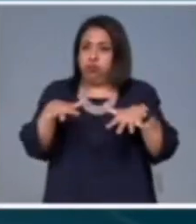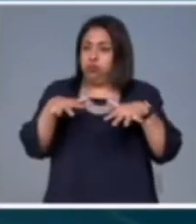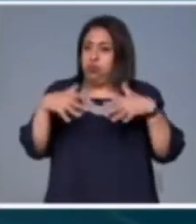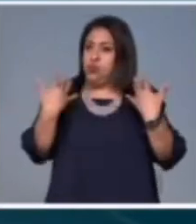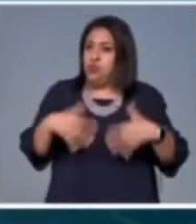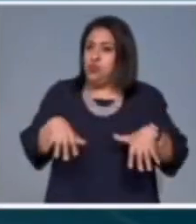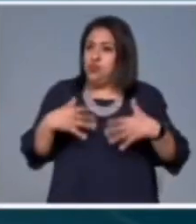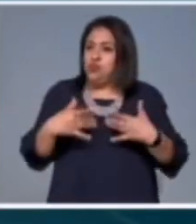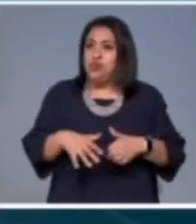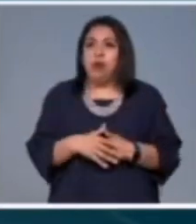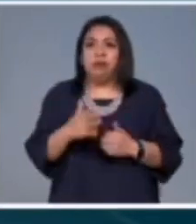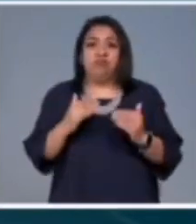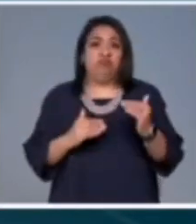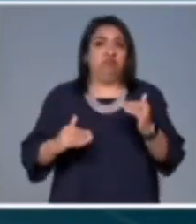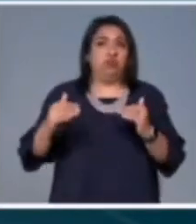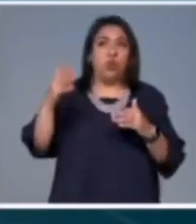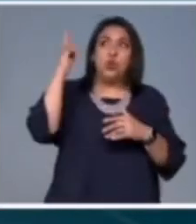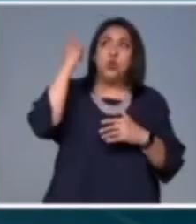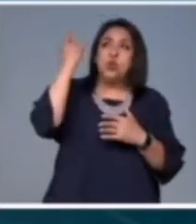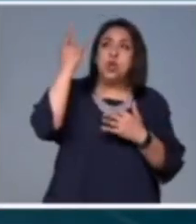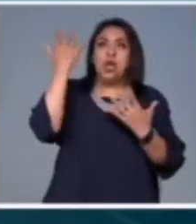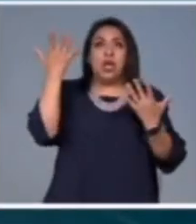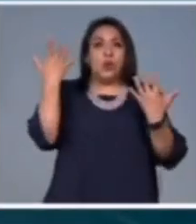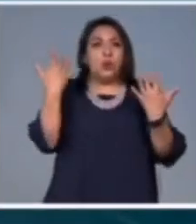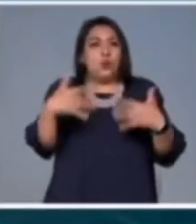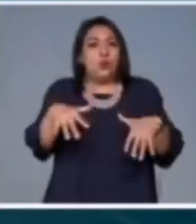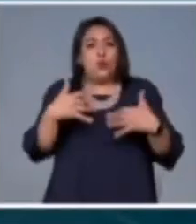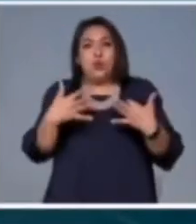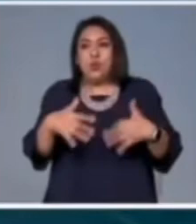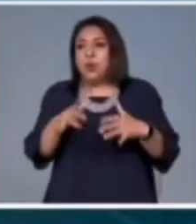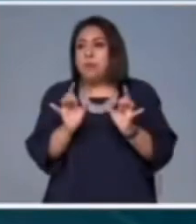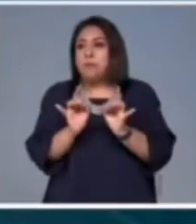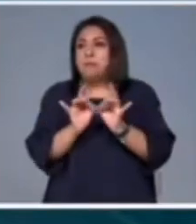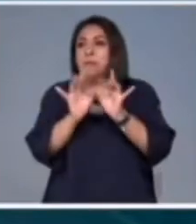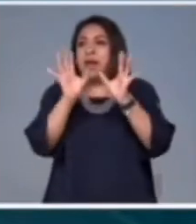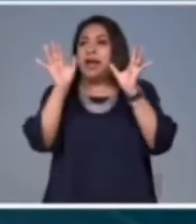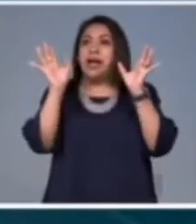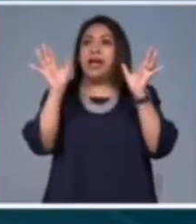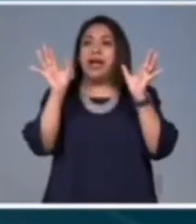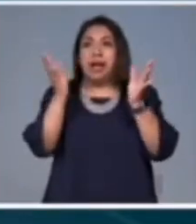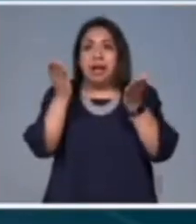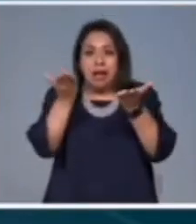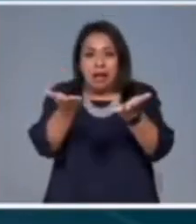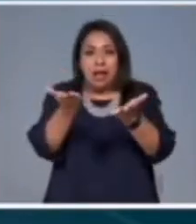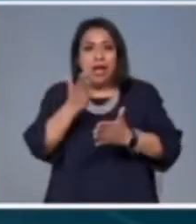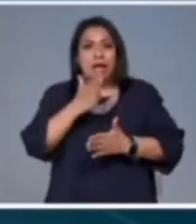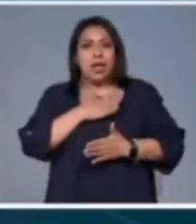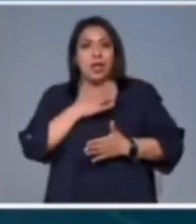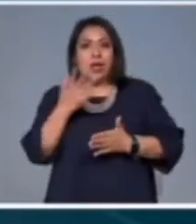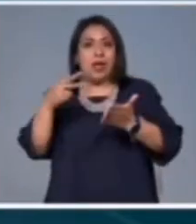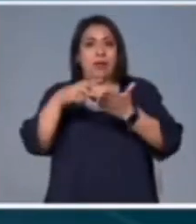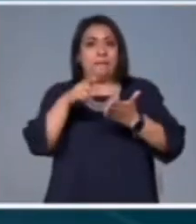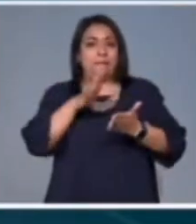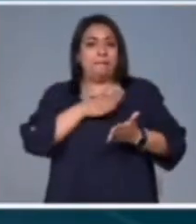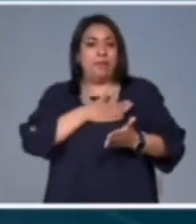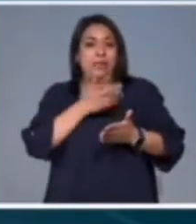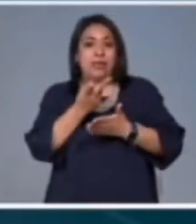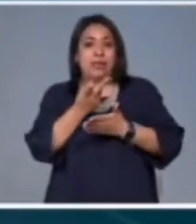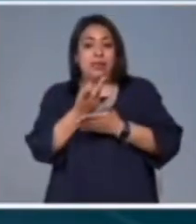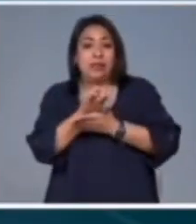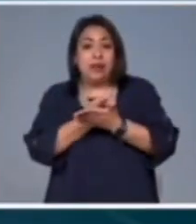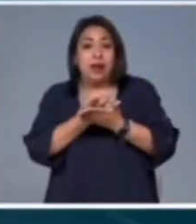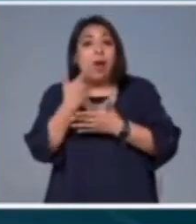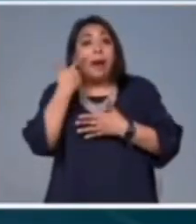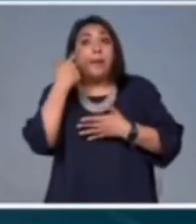como una estatua gigantesca enfrente que de repente es como, pues bueno, aquí voy a poner mis dibujos a ver si le gustan a